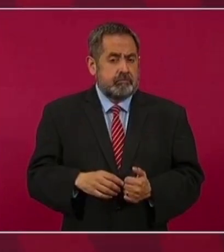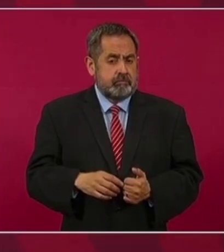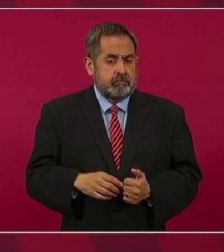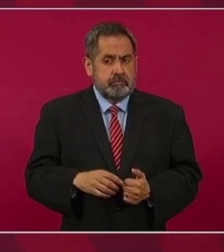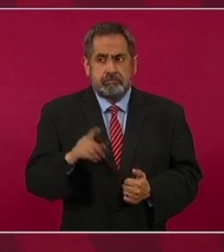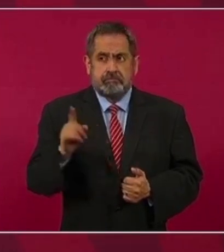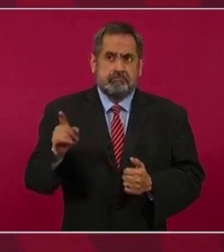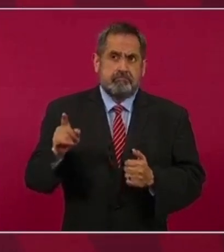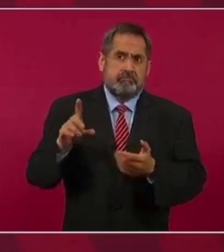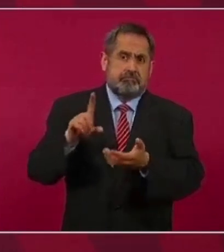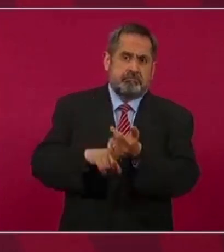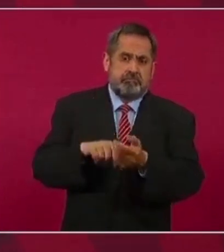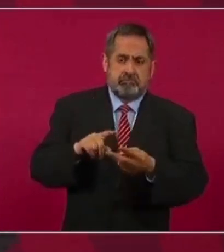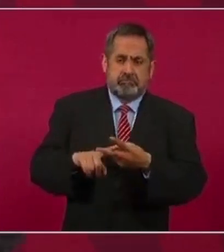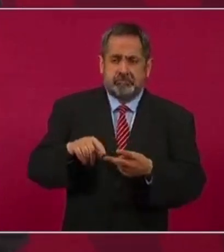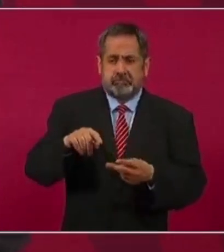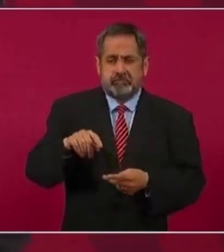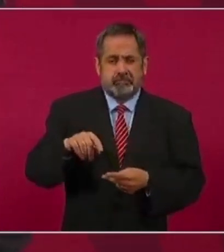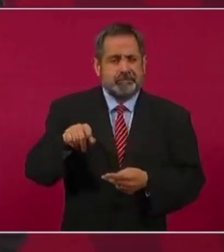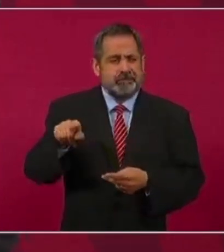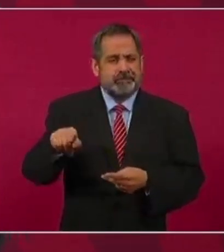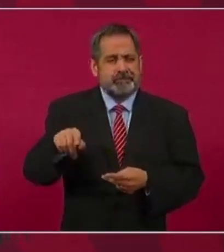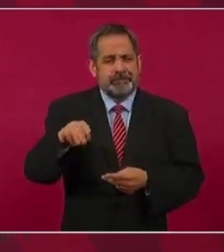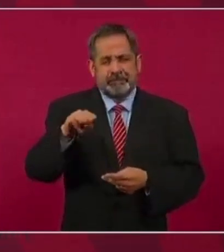y a MIT,